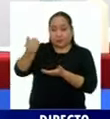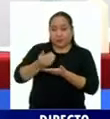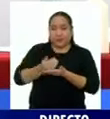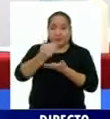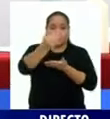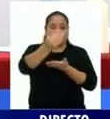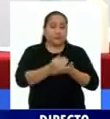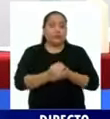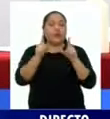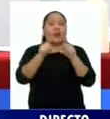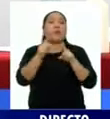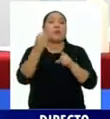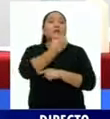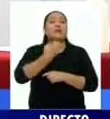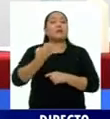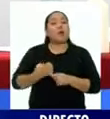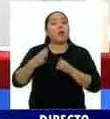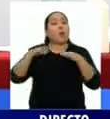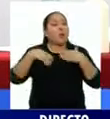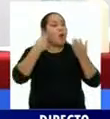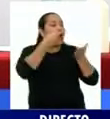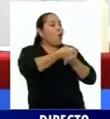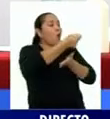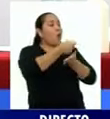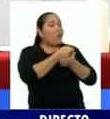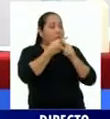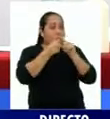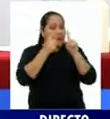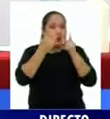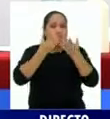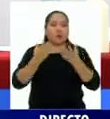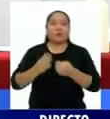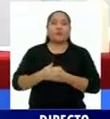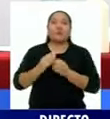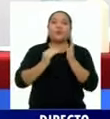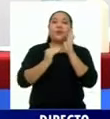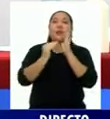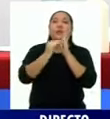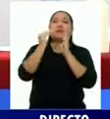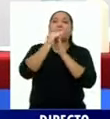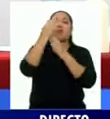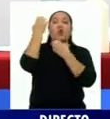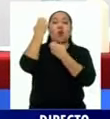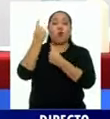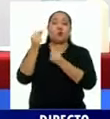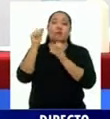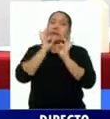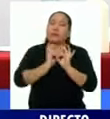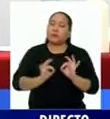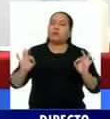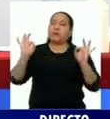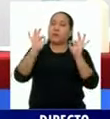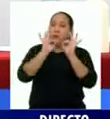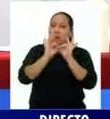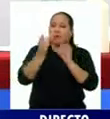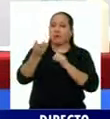puede gastar también más. El crecimiento económico, entonces, es bien importante, no hay que